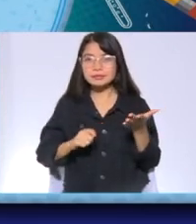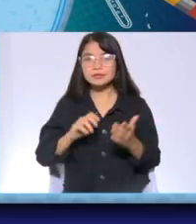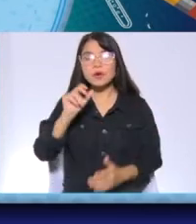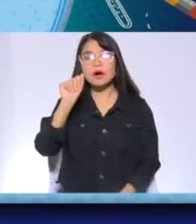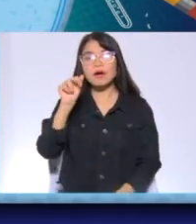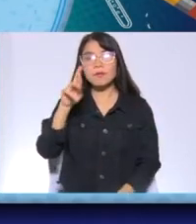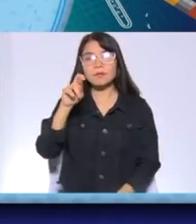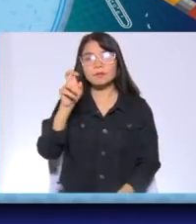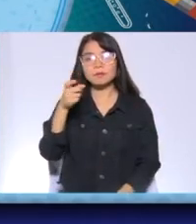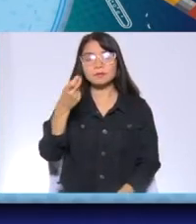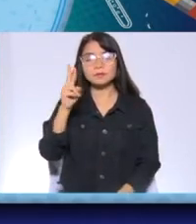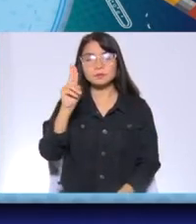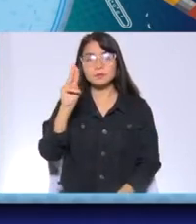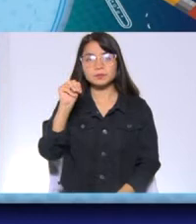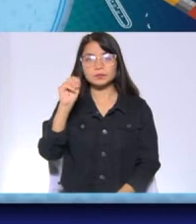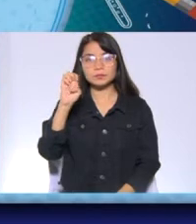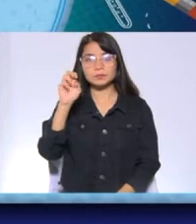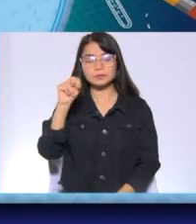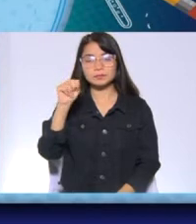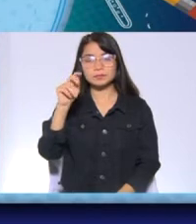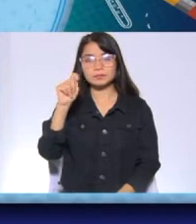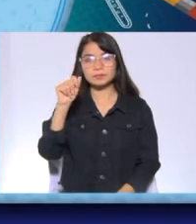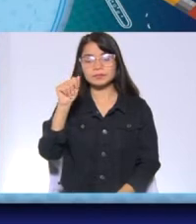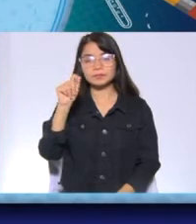podemos realizar el tipo de texto.